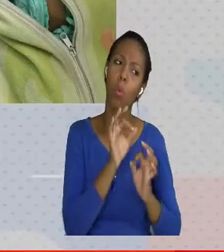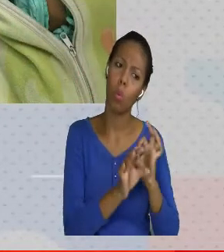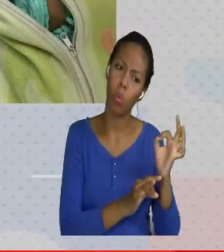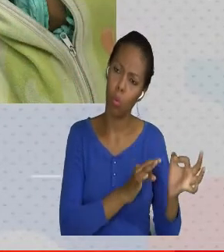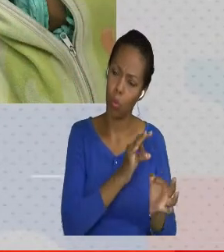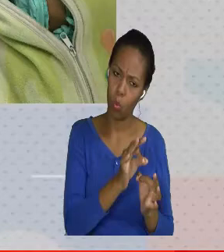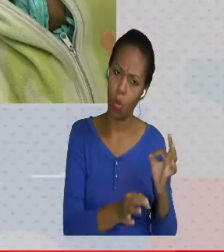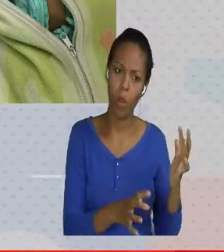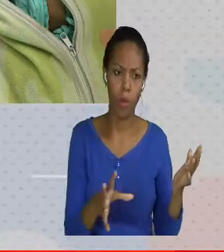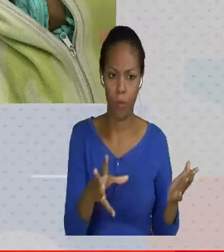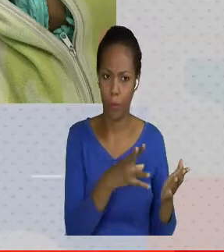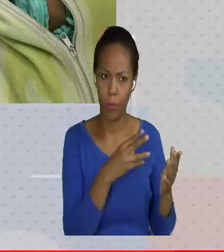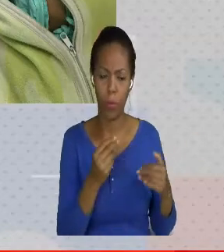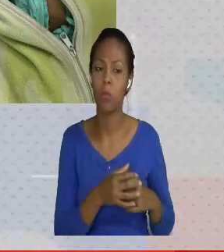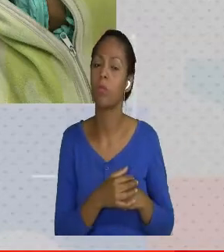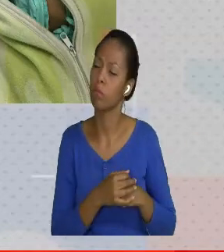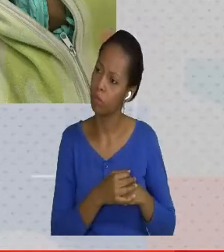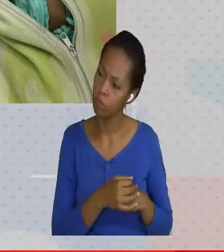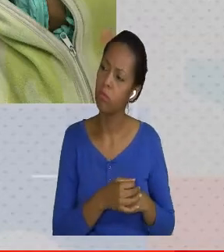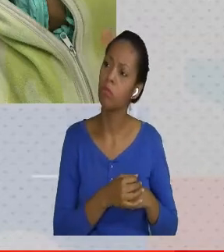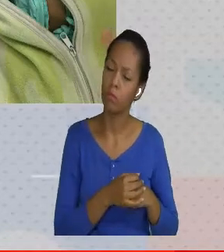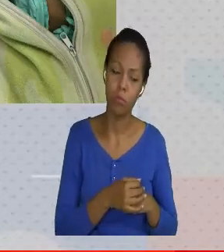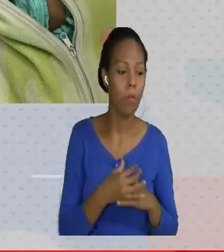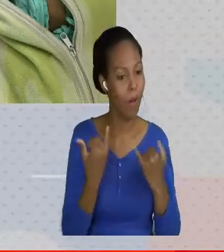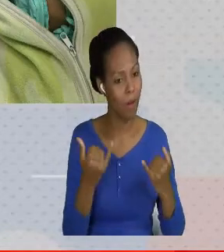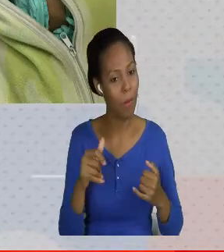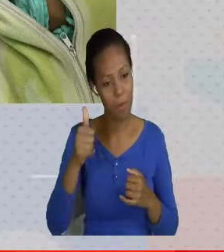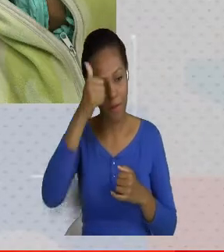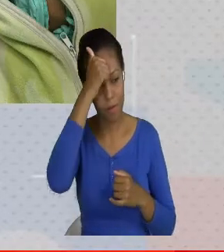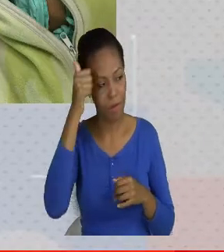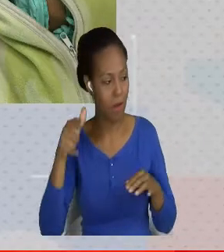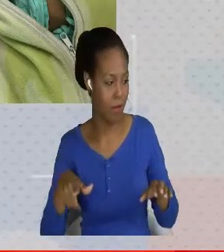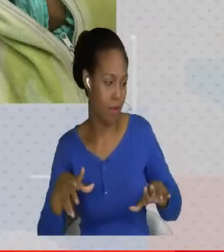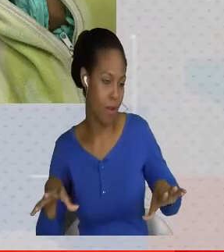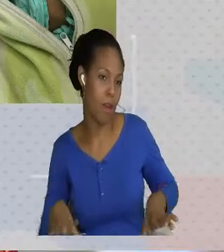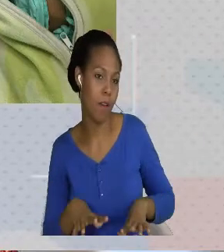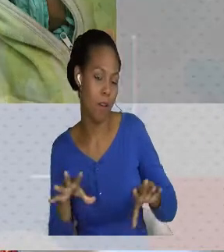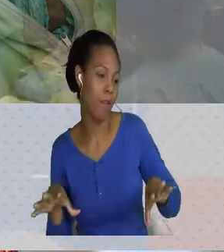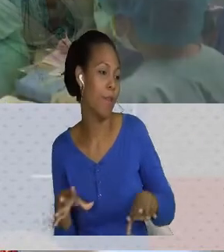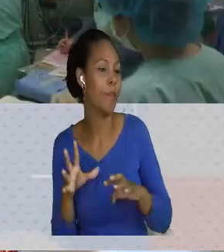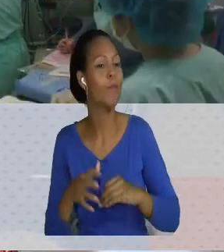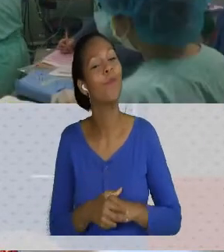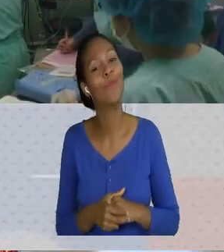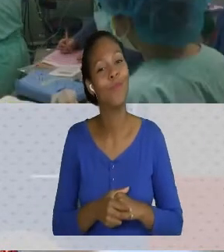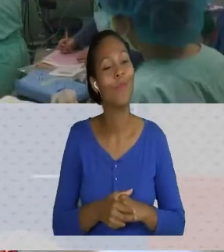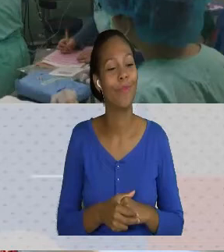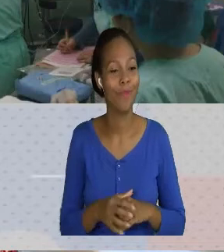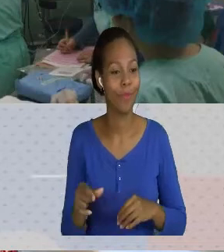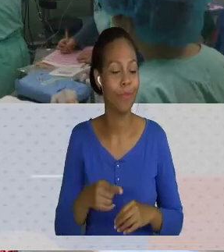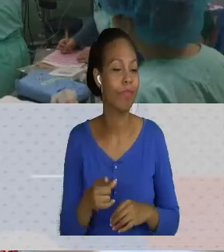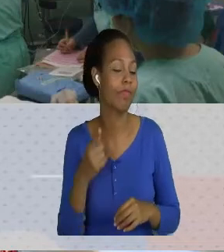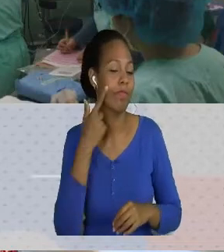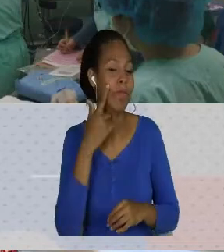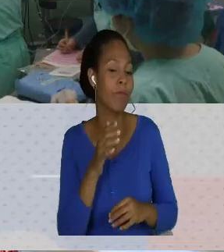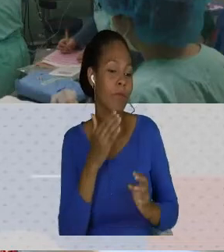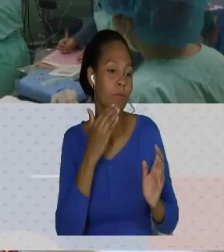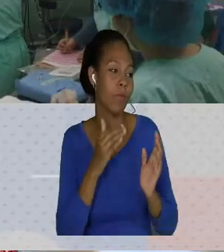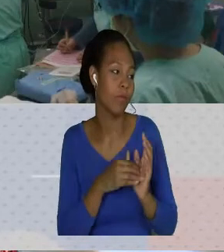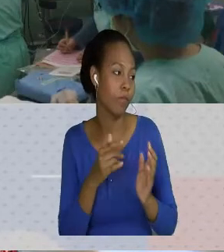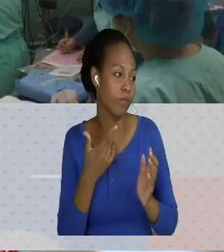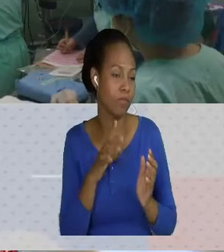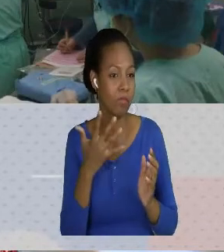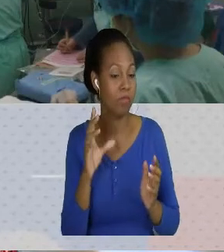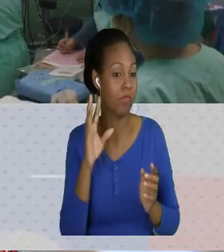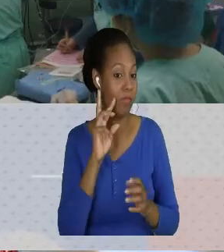como tales. Esa es la actividad bandera que tenemos, claro, en esa parte de Nueva Venecia, que ya llevamos aproximadamente unos